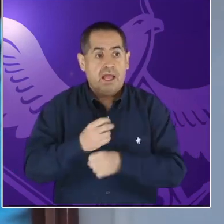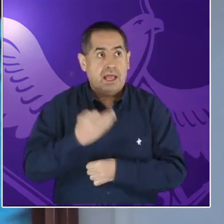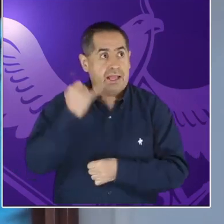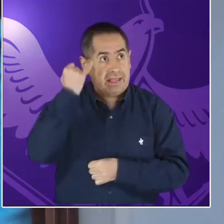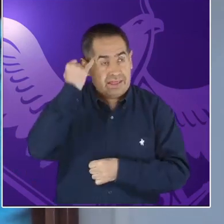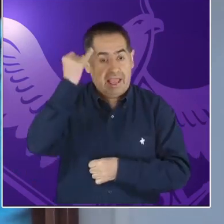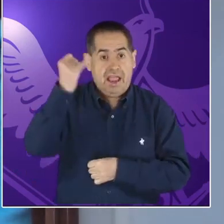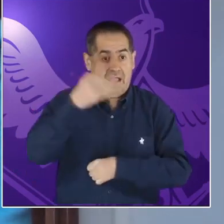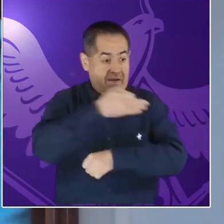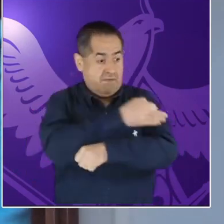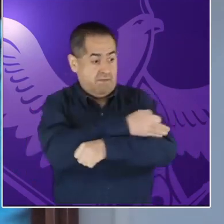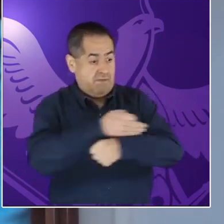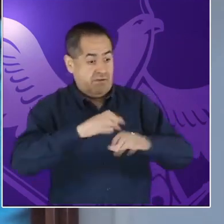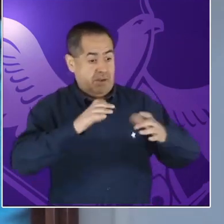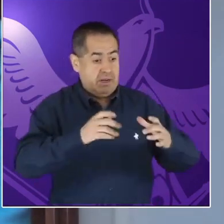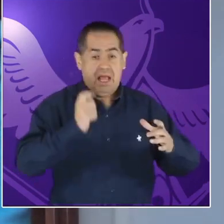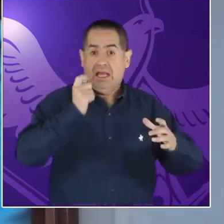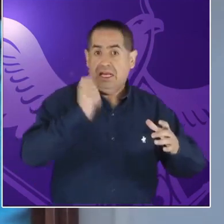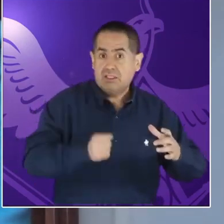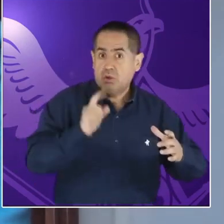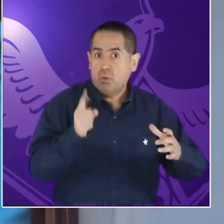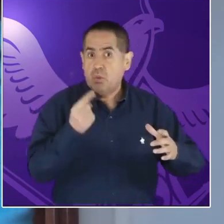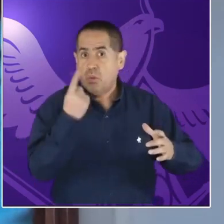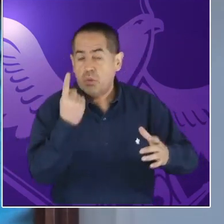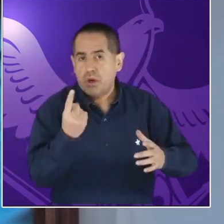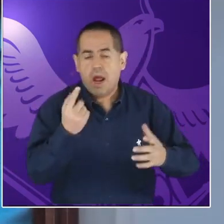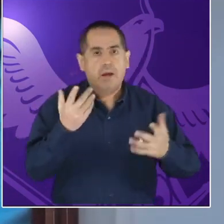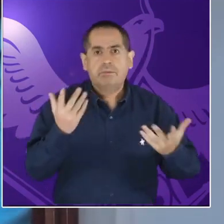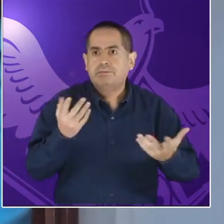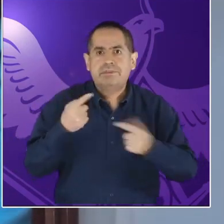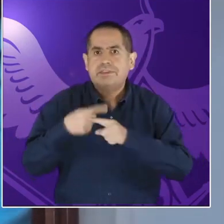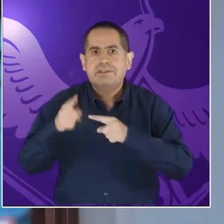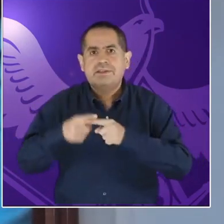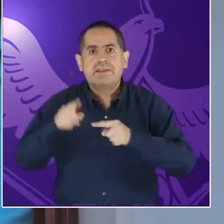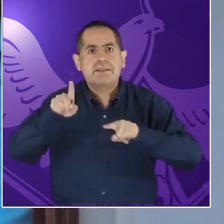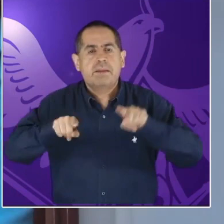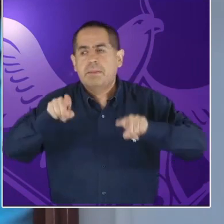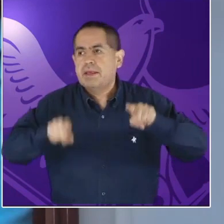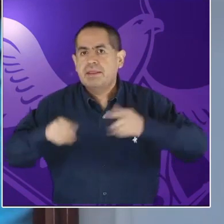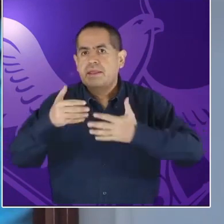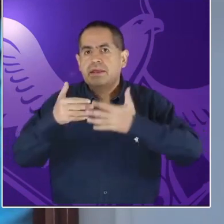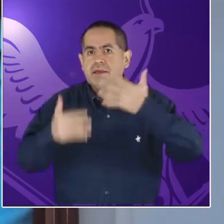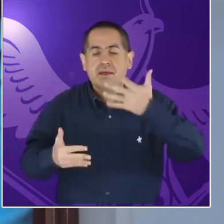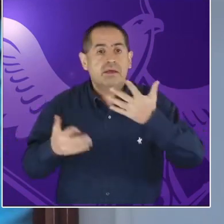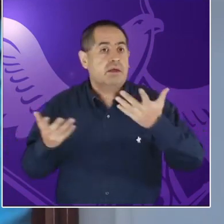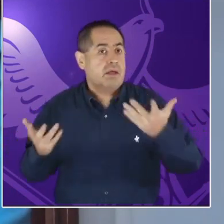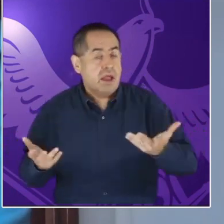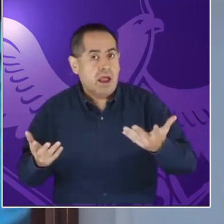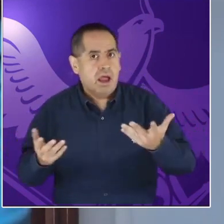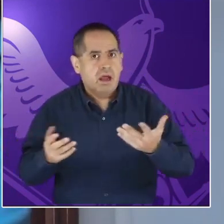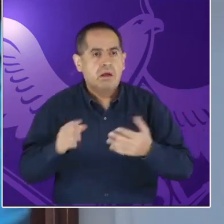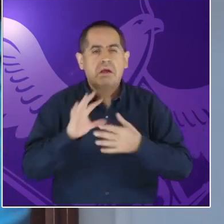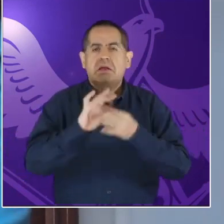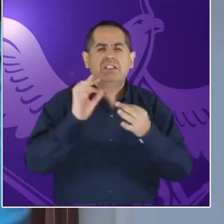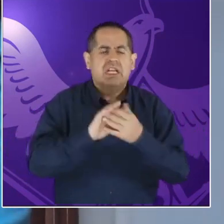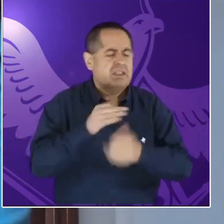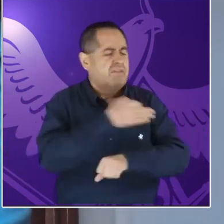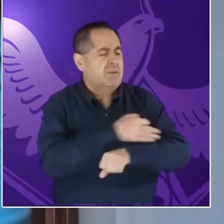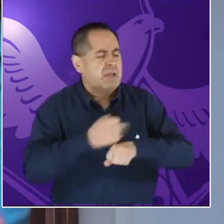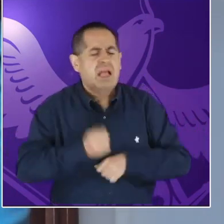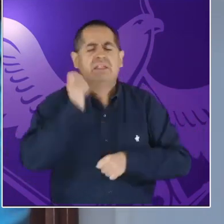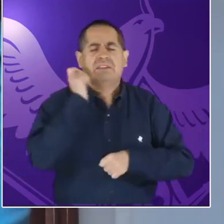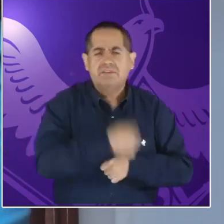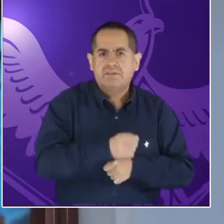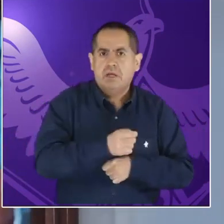que es familia y es más bien desaconsejable, ¿no? hacerlo, porque al efectuar ese intento se corre el riesgo de